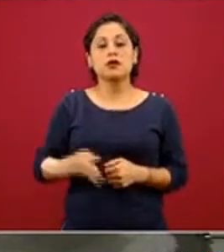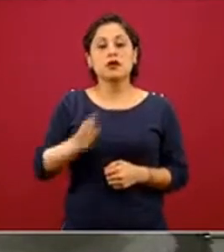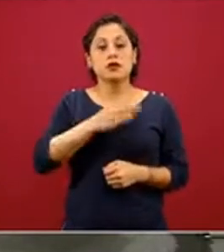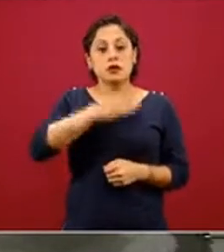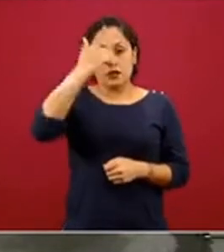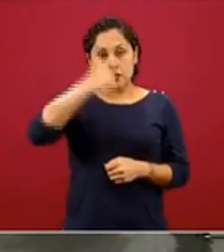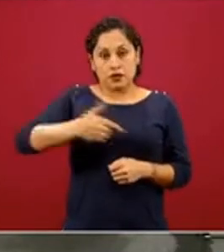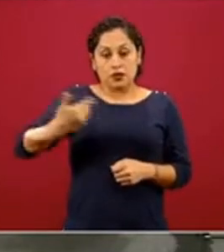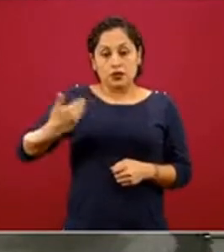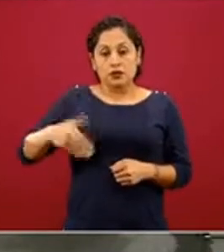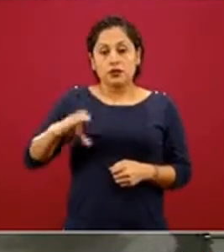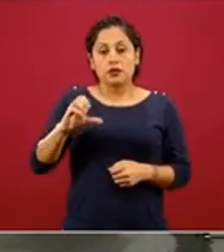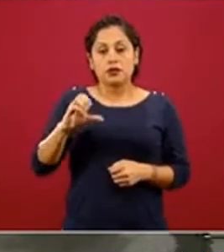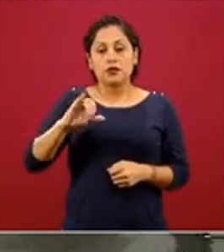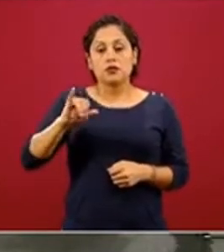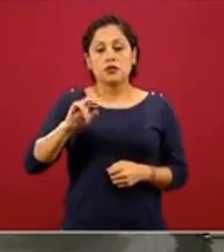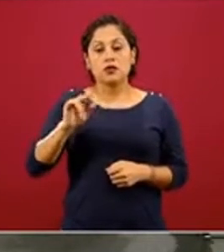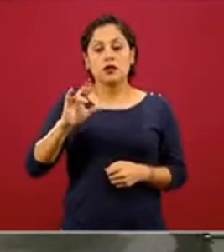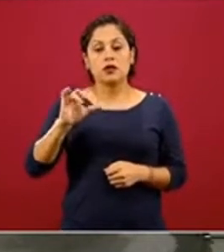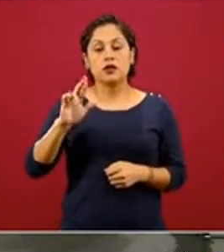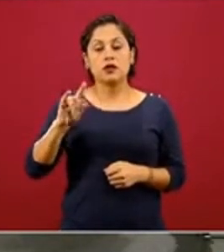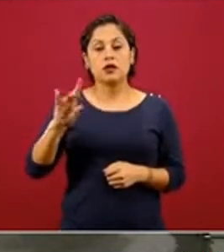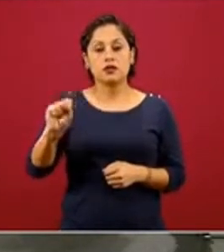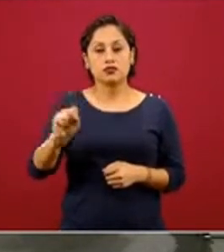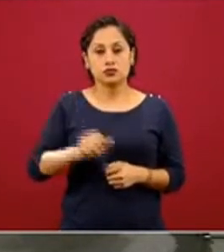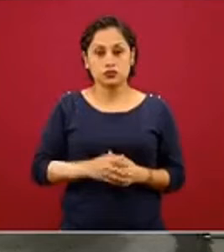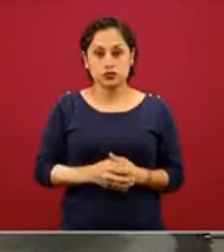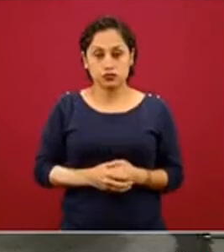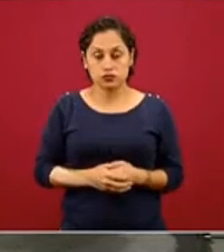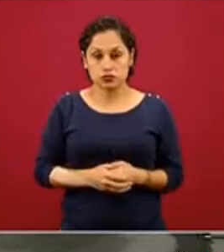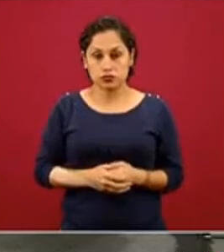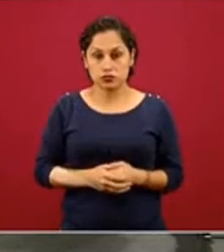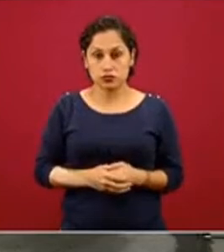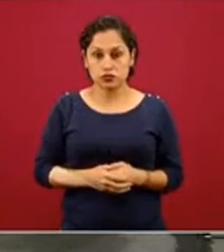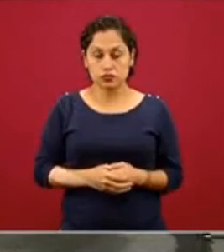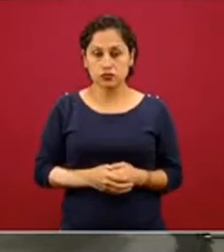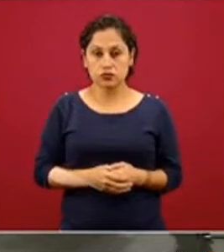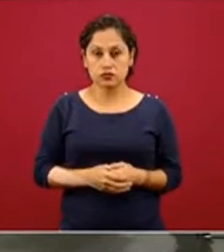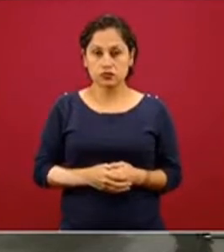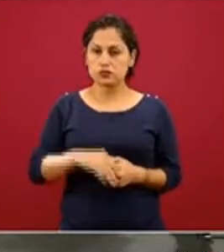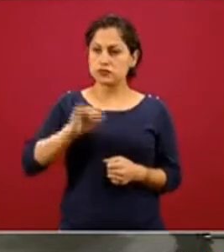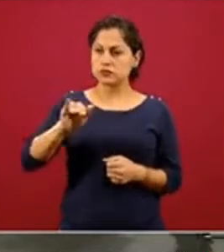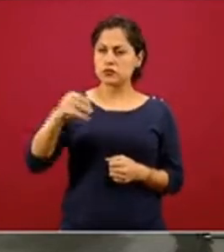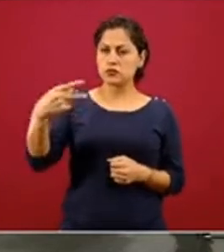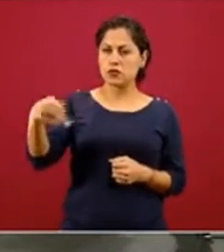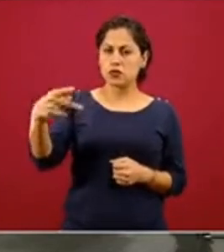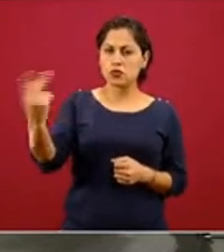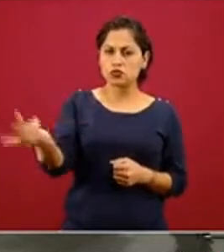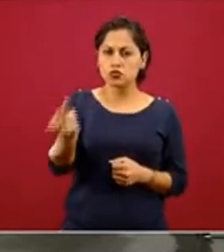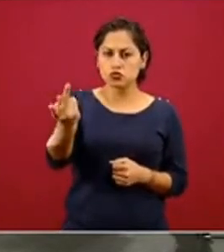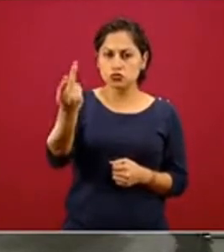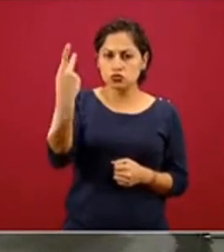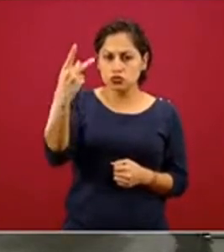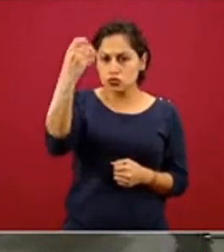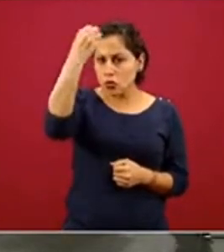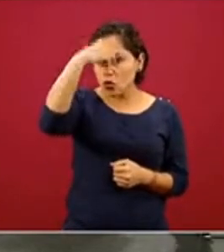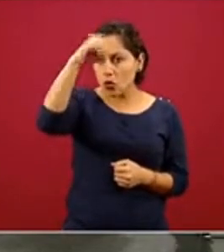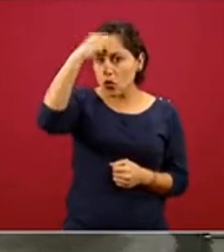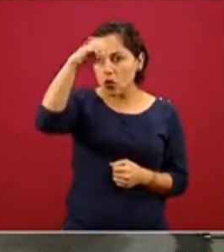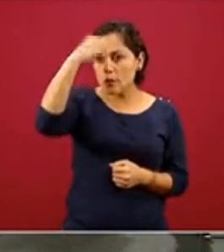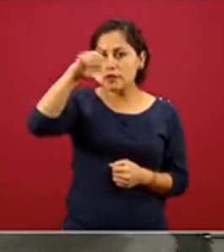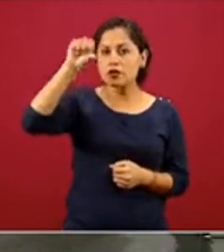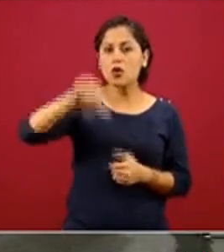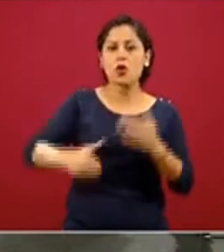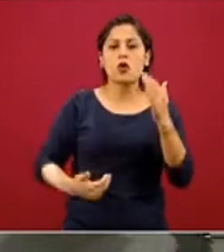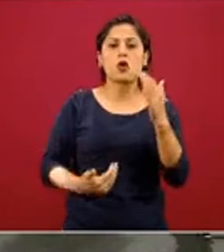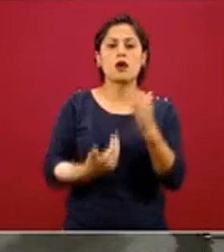Carlos Machorro, reportero. Doctor, ¿qué opinión le merece que esta mañana el Premio Nobel mexicano